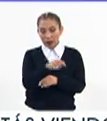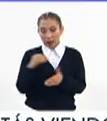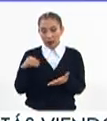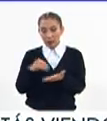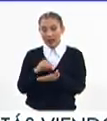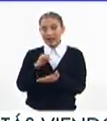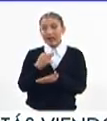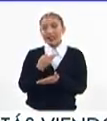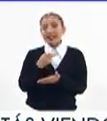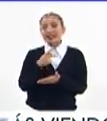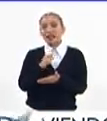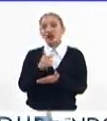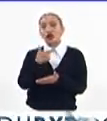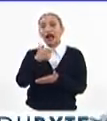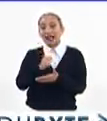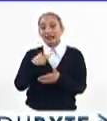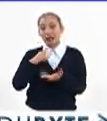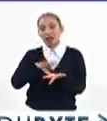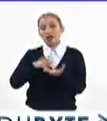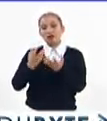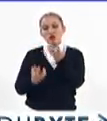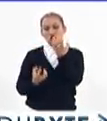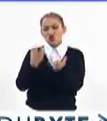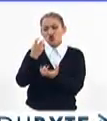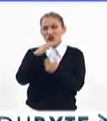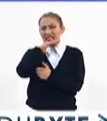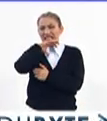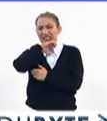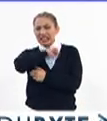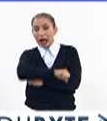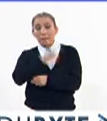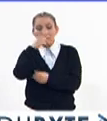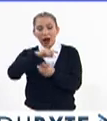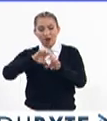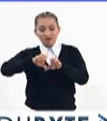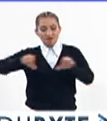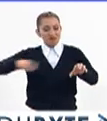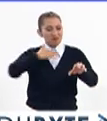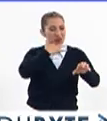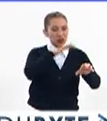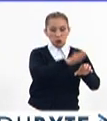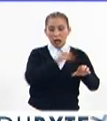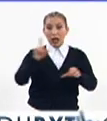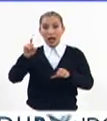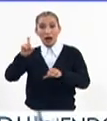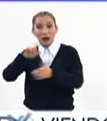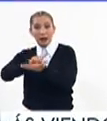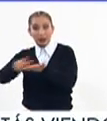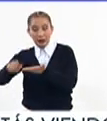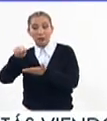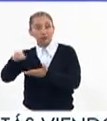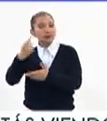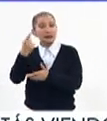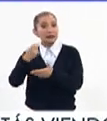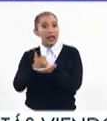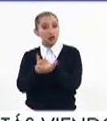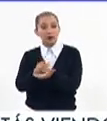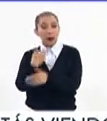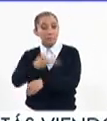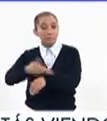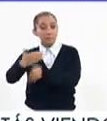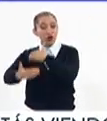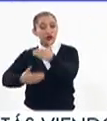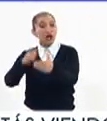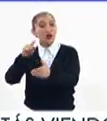agregar hidrato de gas al agua y exponerla a temperaturas altas para separar los contaminantes. La principal ventaja de este